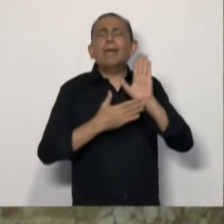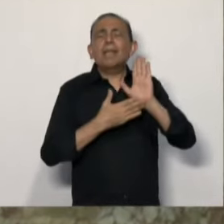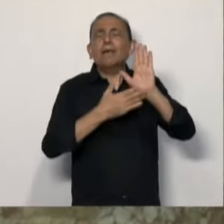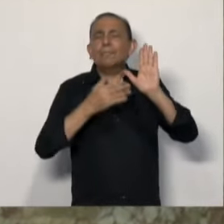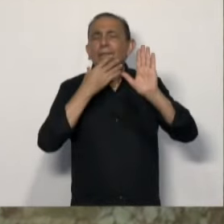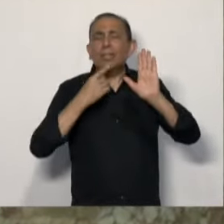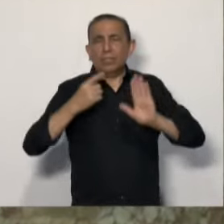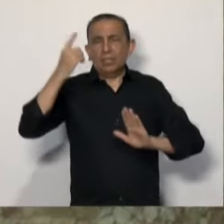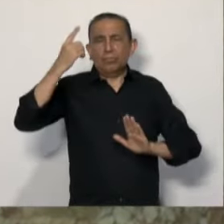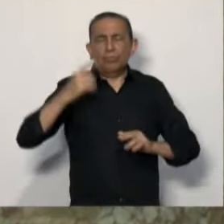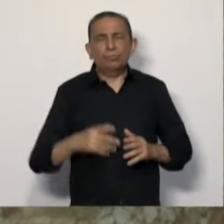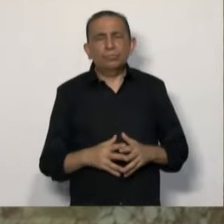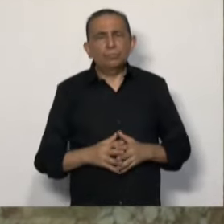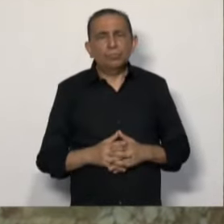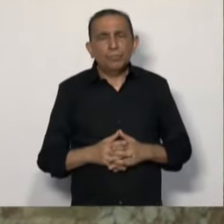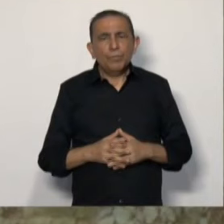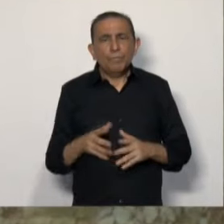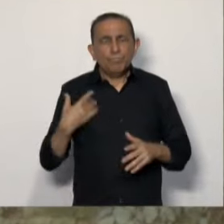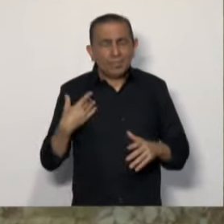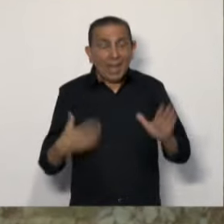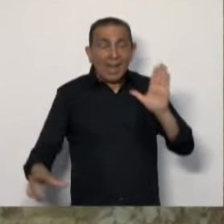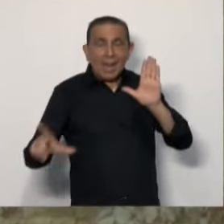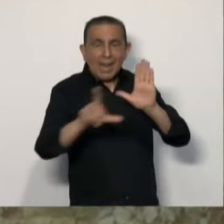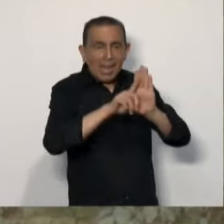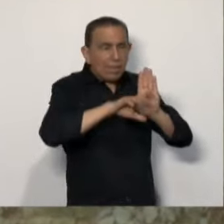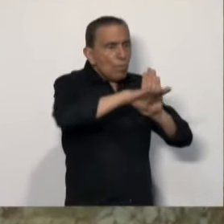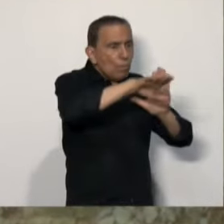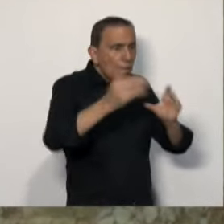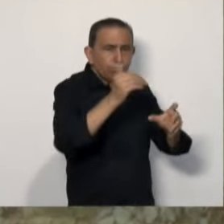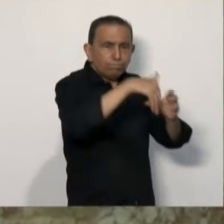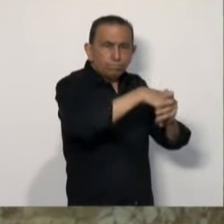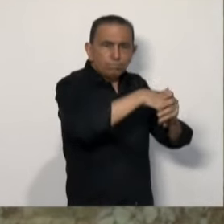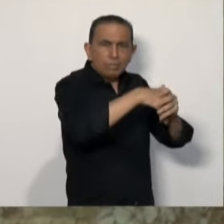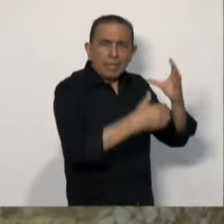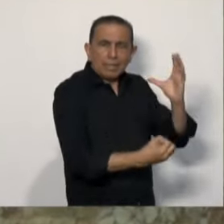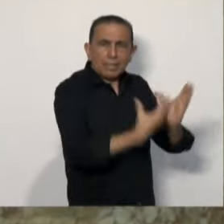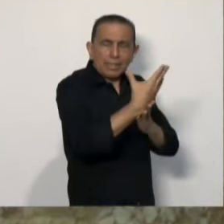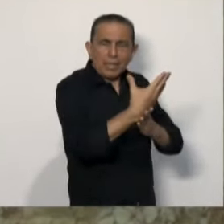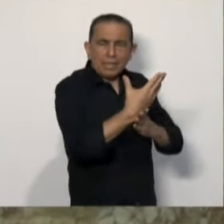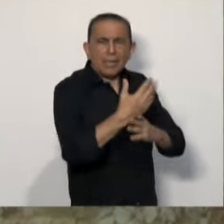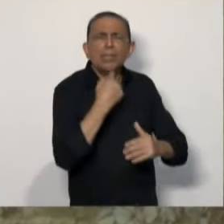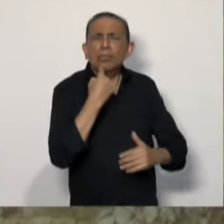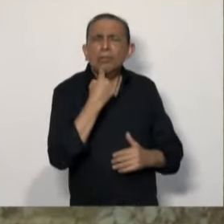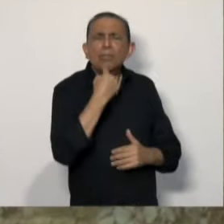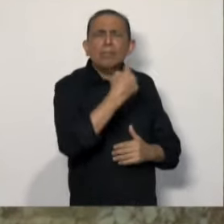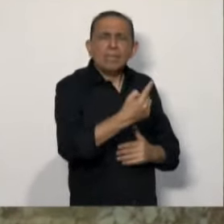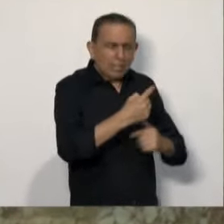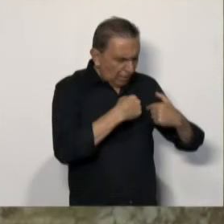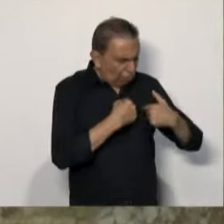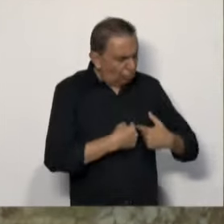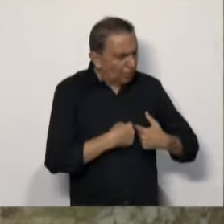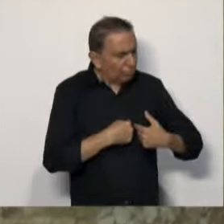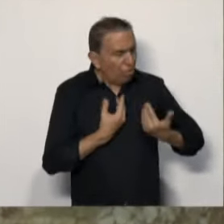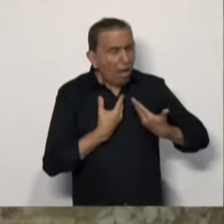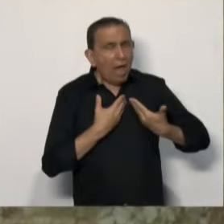del Señor. Pondré mi ley dentro de ellos y la escribiré en sus